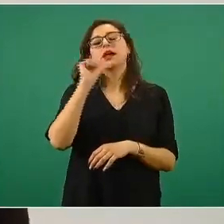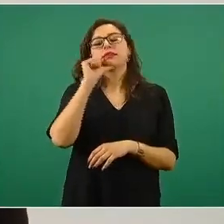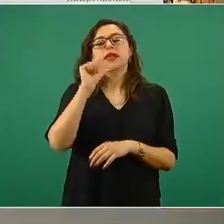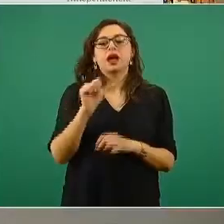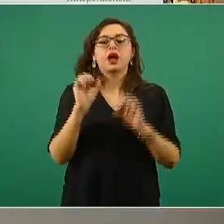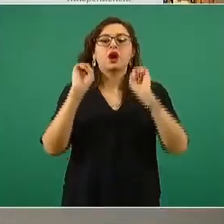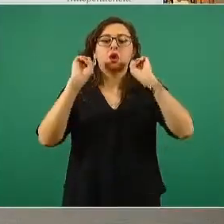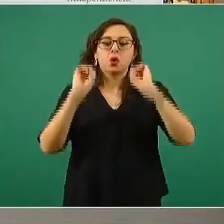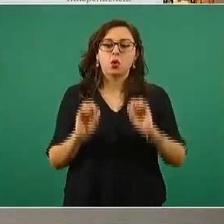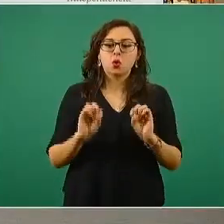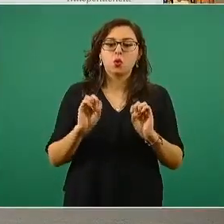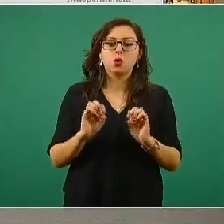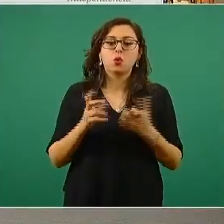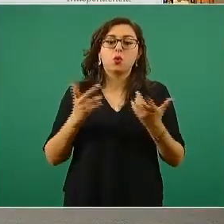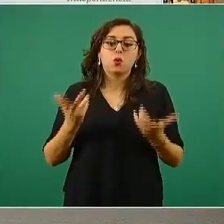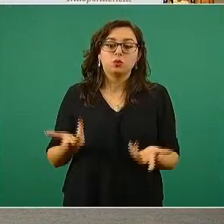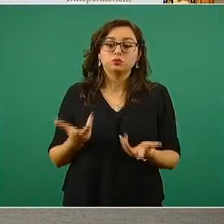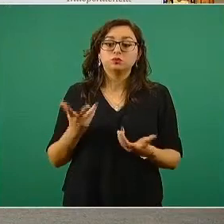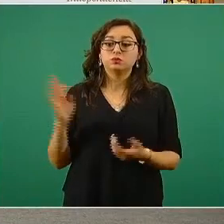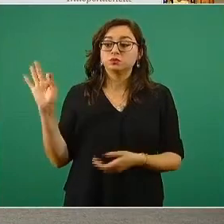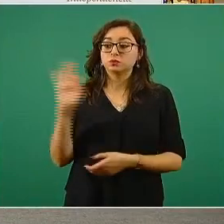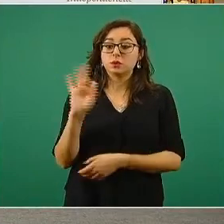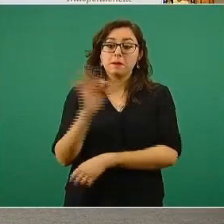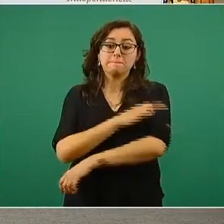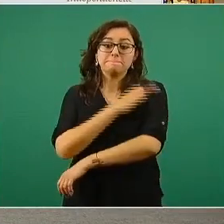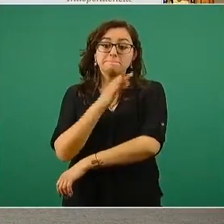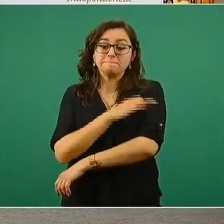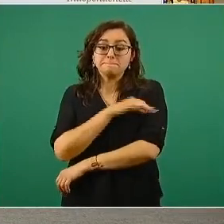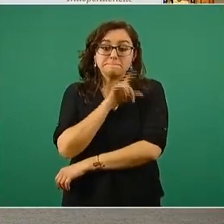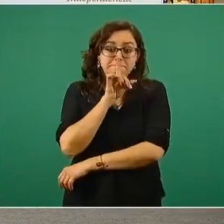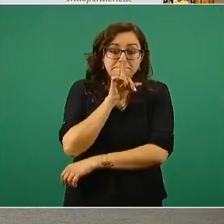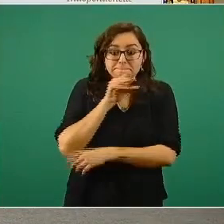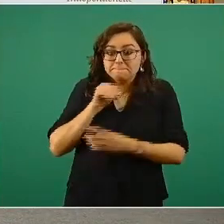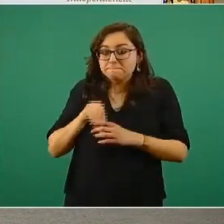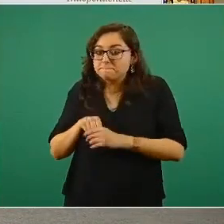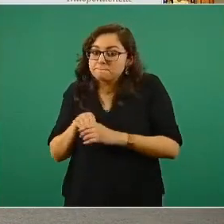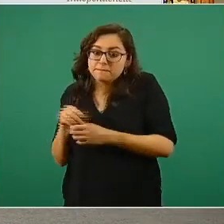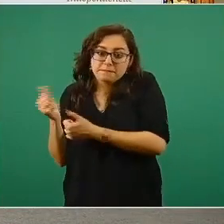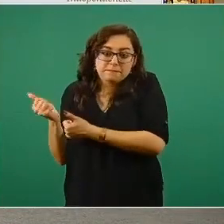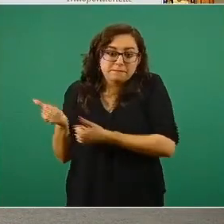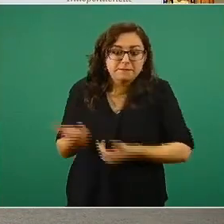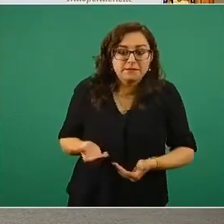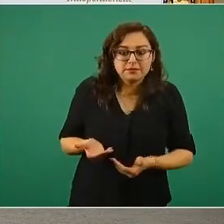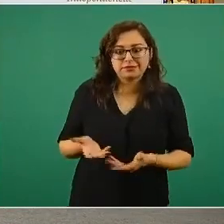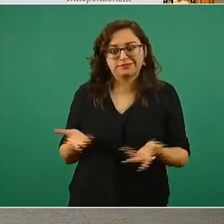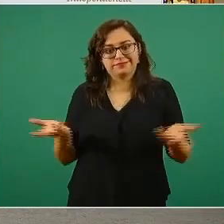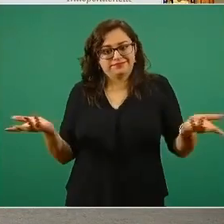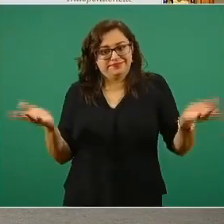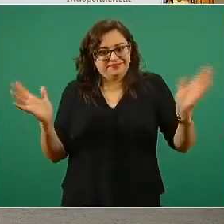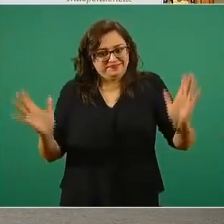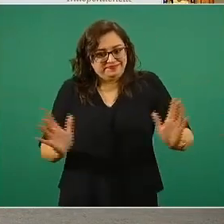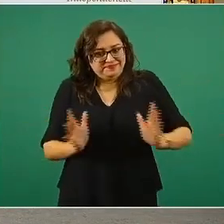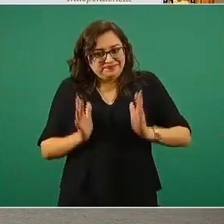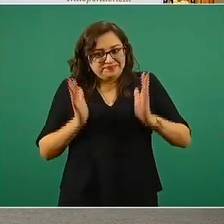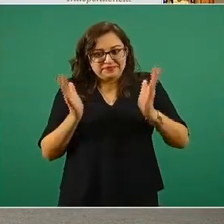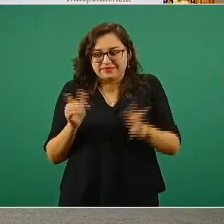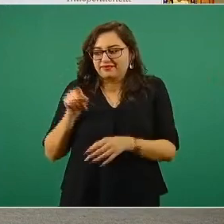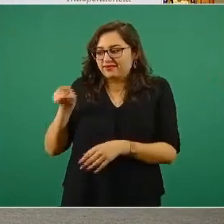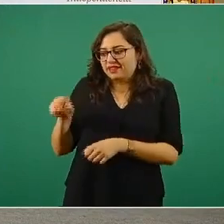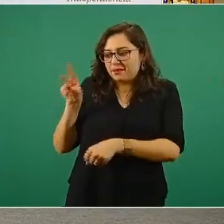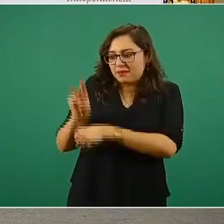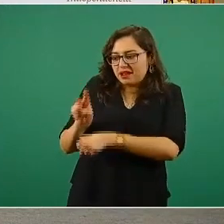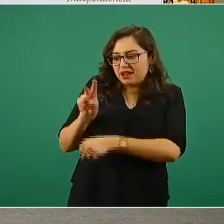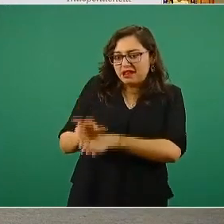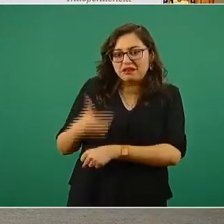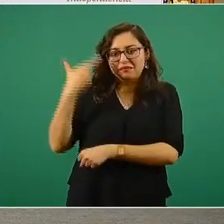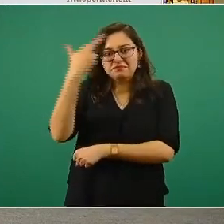su momento fue ingresada al país por la vía del contrabando, pues entonces imagínese, usted no puede tener la seguridad de